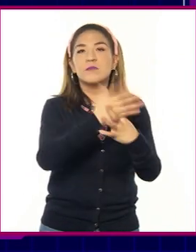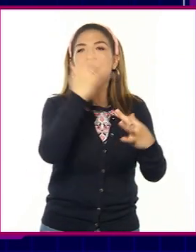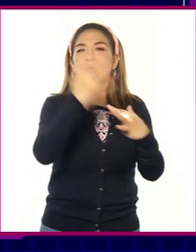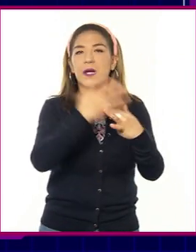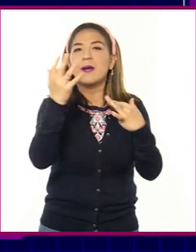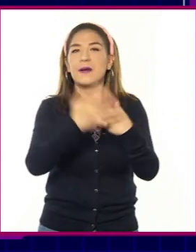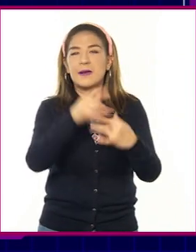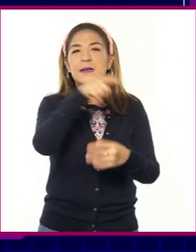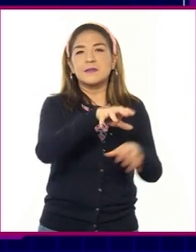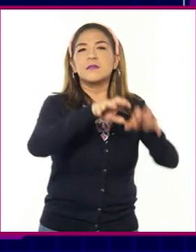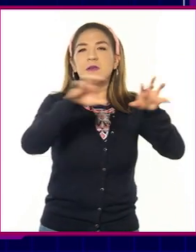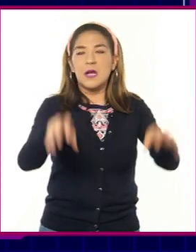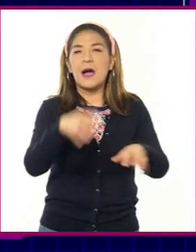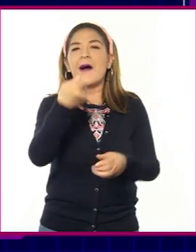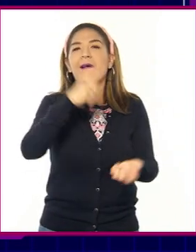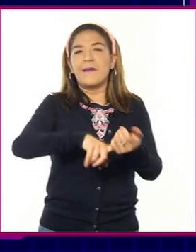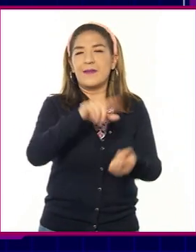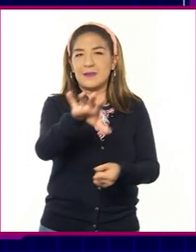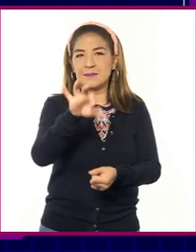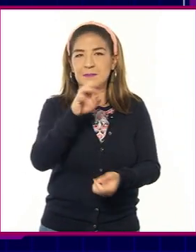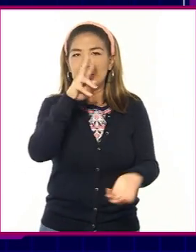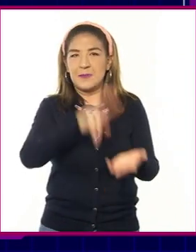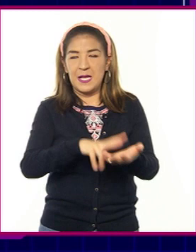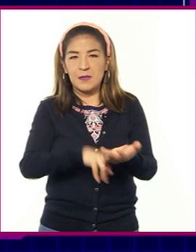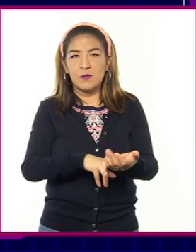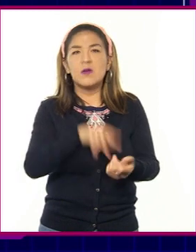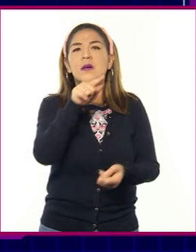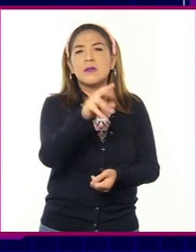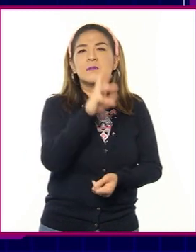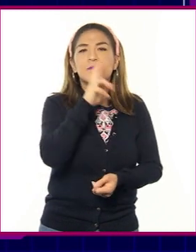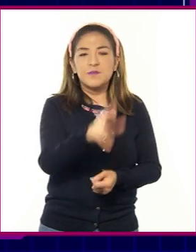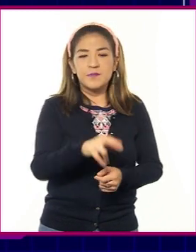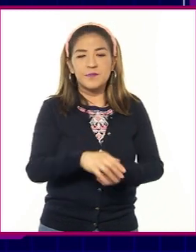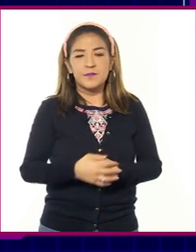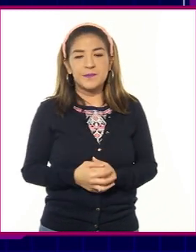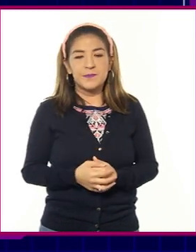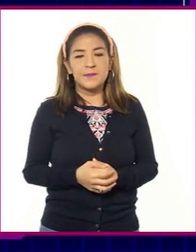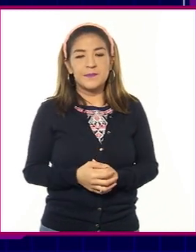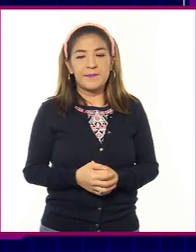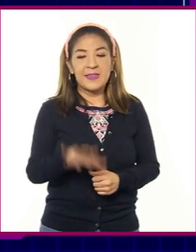proporcional a las fracciones obtenidas. De ahí formamos la razón.